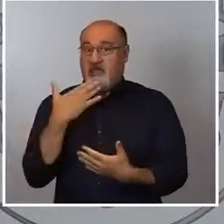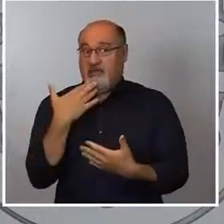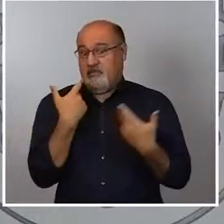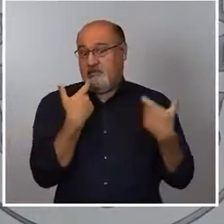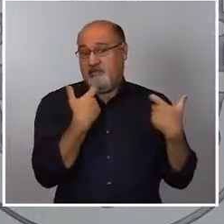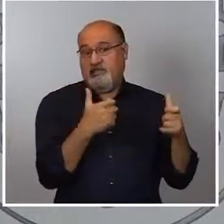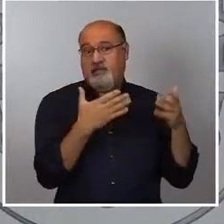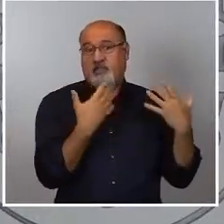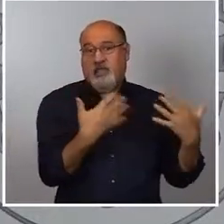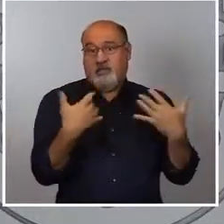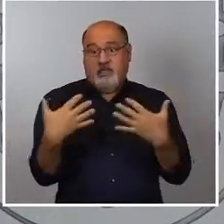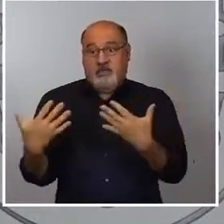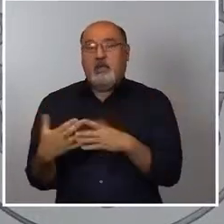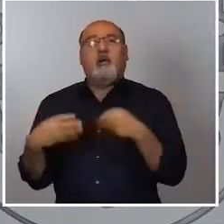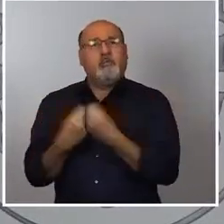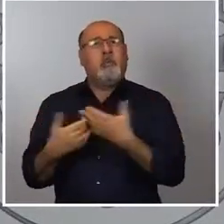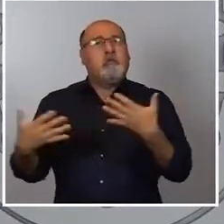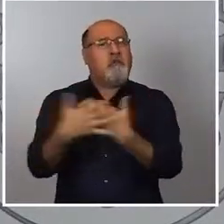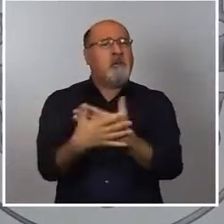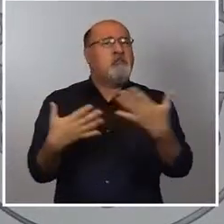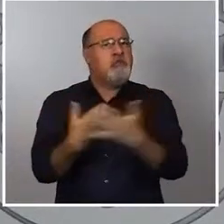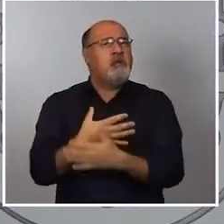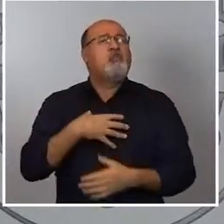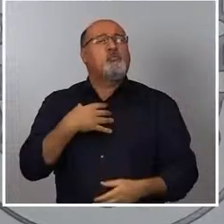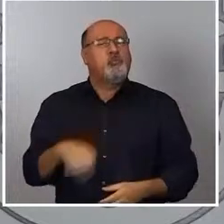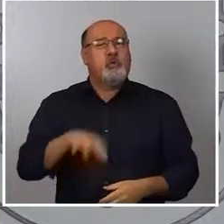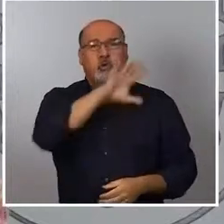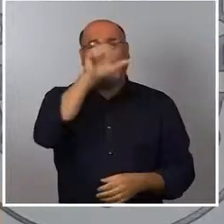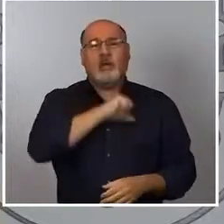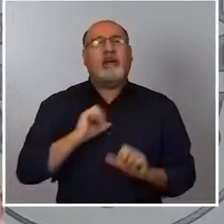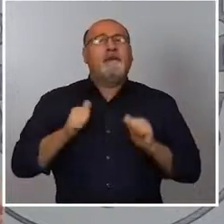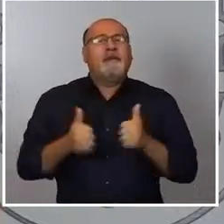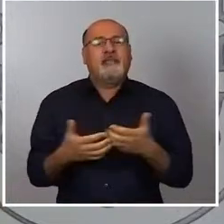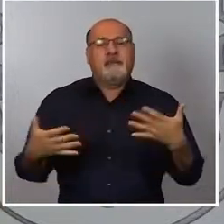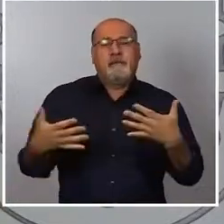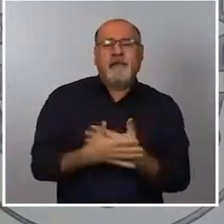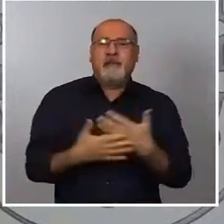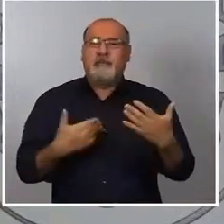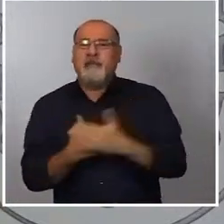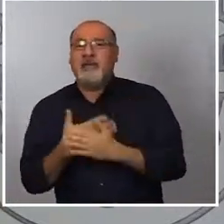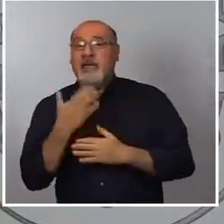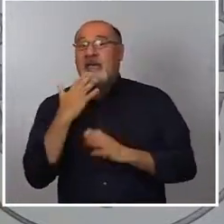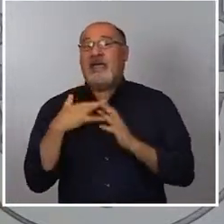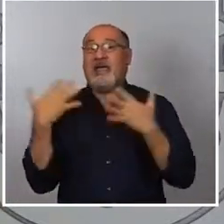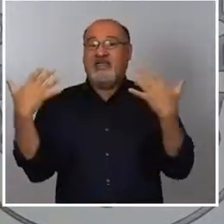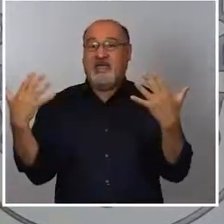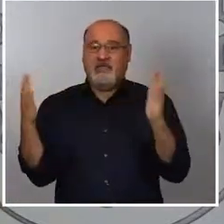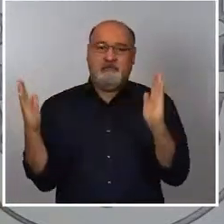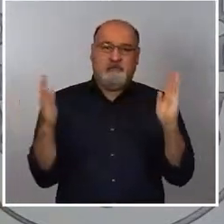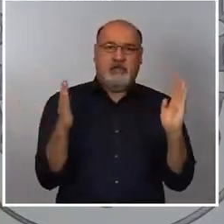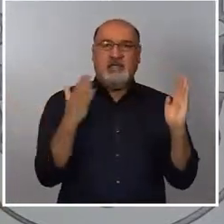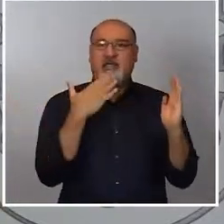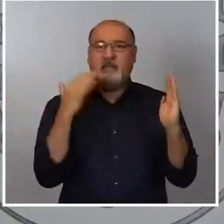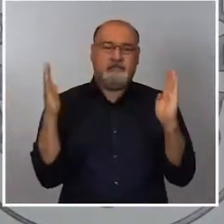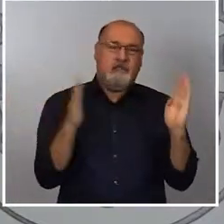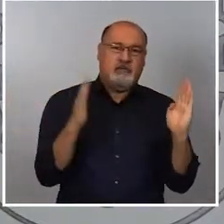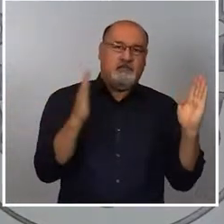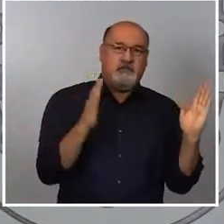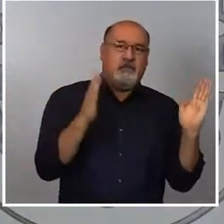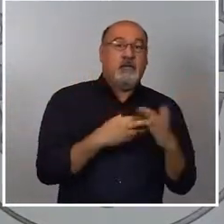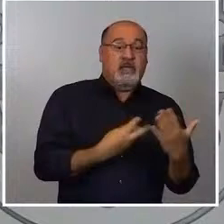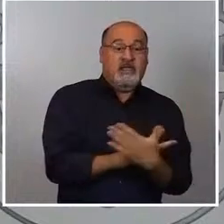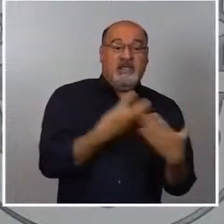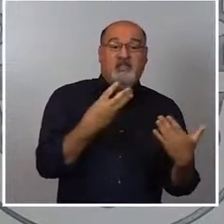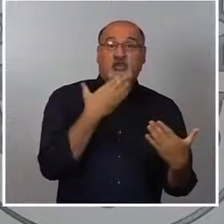muchísimas las comunidades autónomas ya están empezando a intercalar bajando de 10 en 10 pero también a intercalar de 18 hacia arriba hacia arriba de